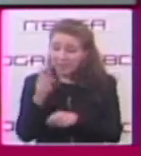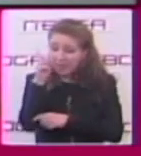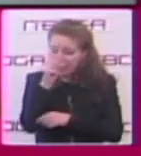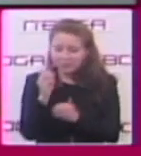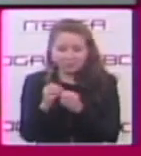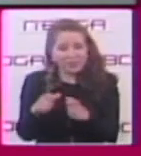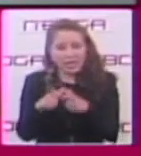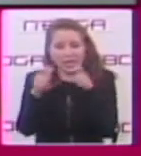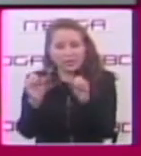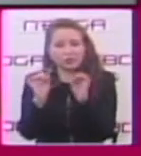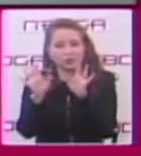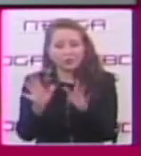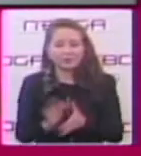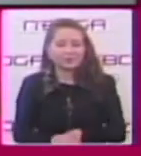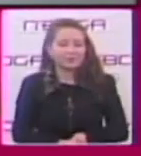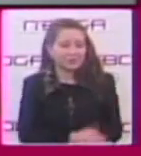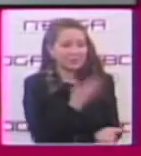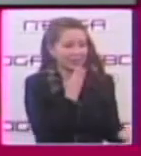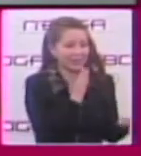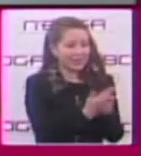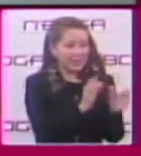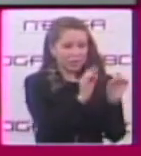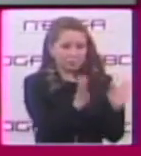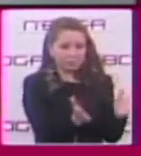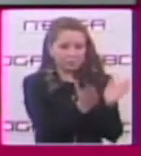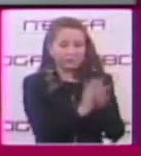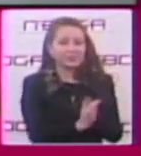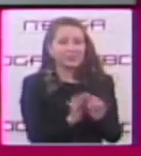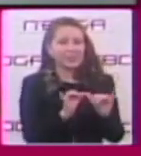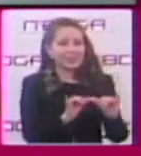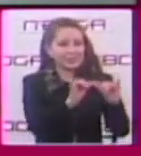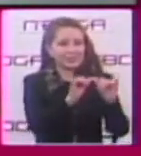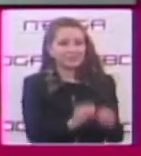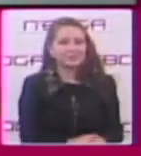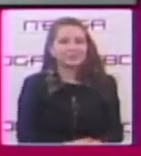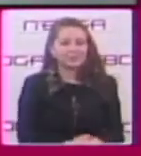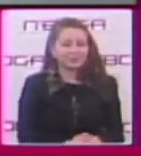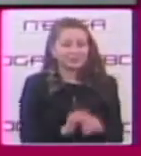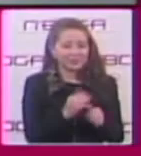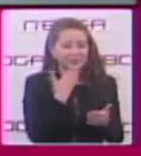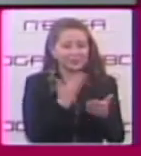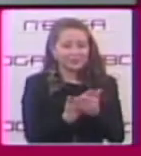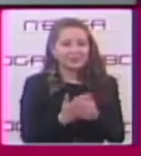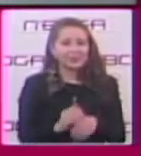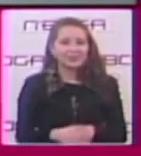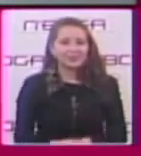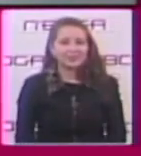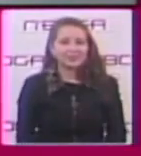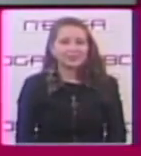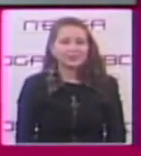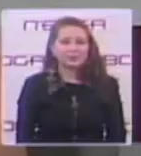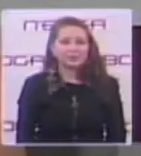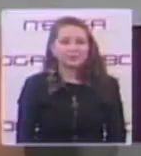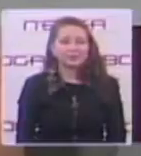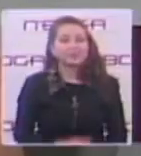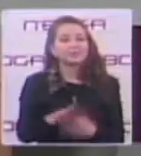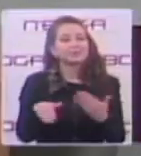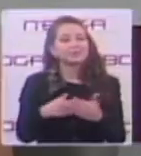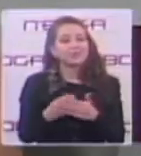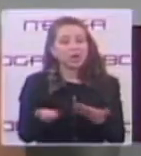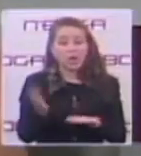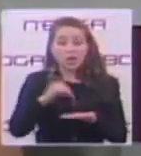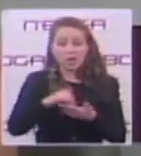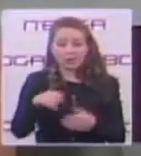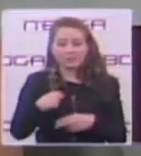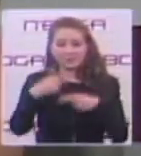más grandes son los éxitos. Muchas gracias, Eduardo. Éxitos, que continúen los mismos, que esté muy Muchísimas bien. Muchísimas gracias, gracias por María Antonieta. Amigos televidentes, si ustedes quieren ver